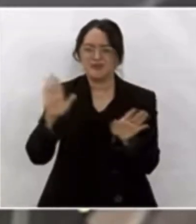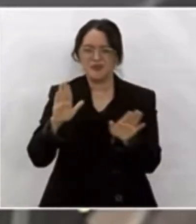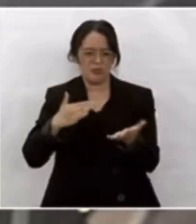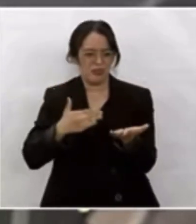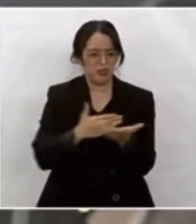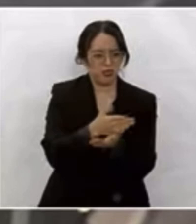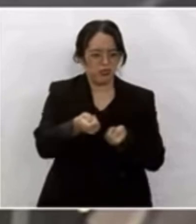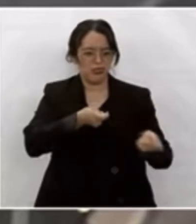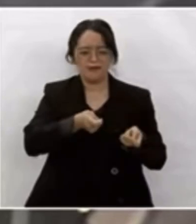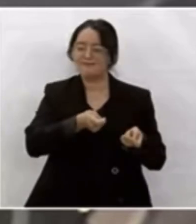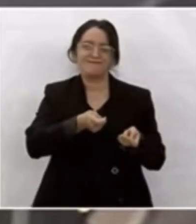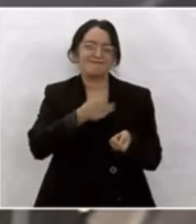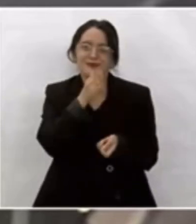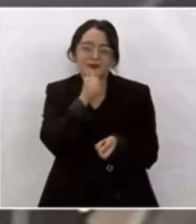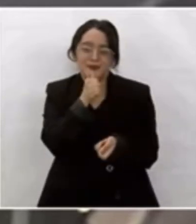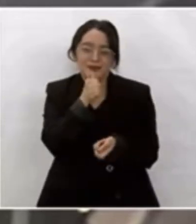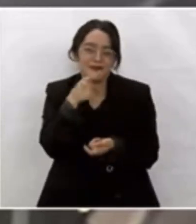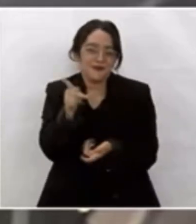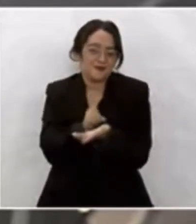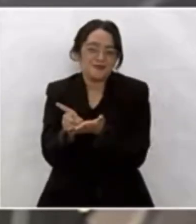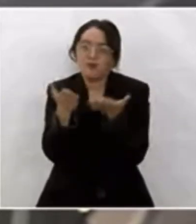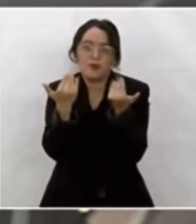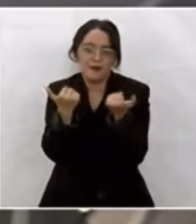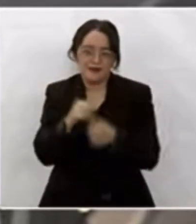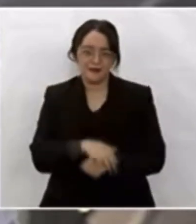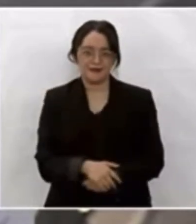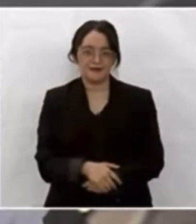de someter a otro país.